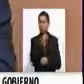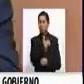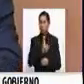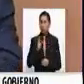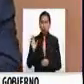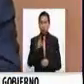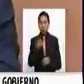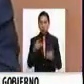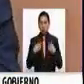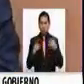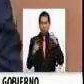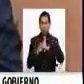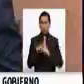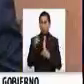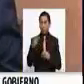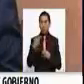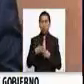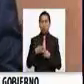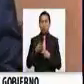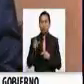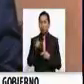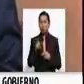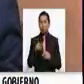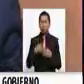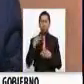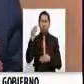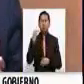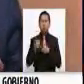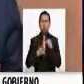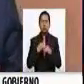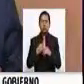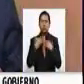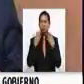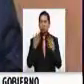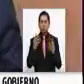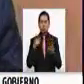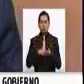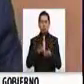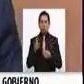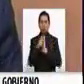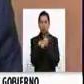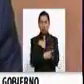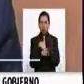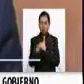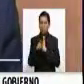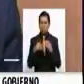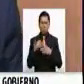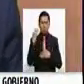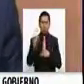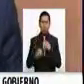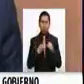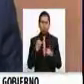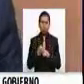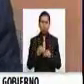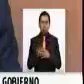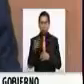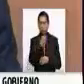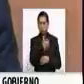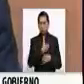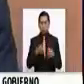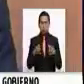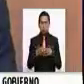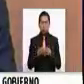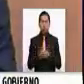actúan como dice su nombre trascendiendo la jurisdicción territorial de un estado son trasnacionales del crimen